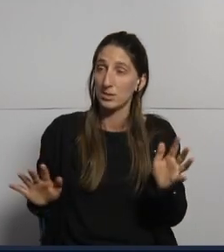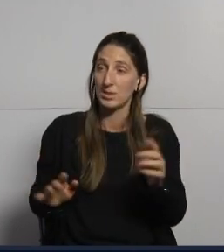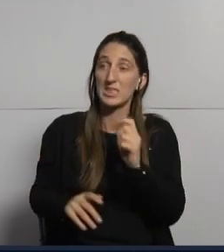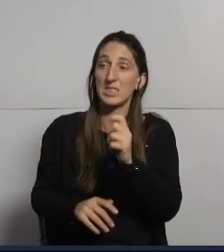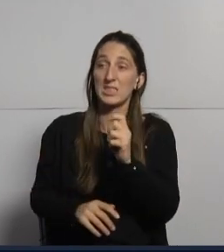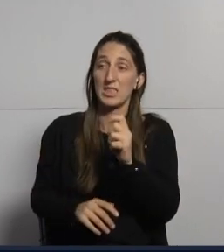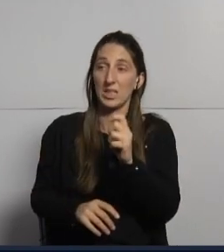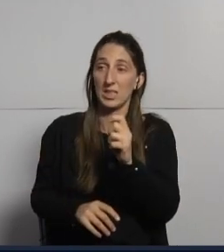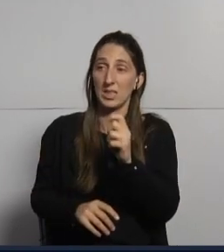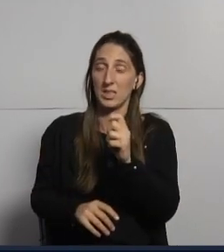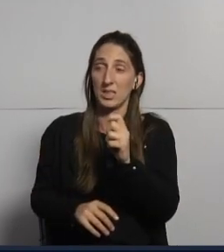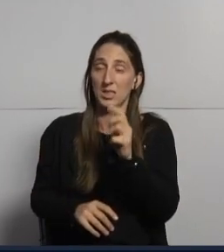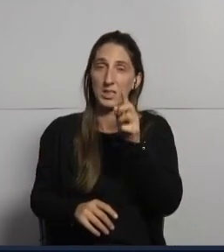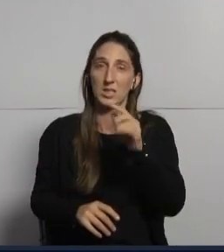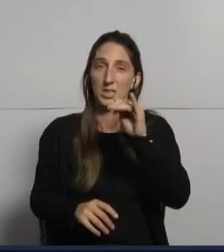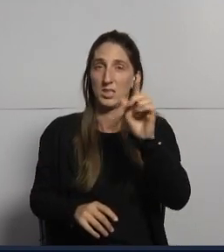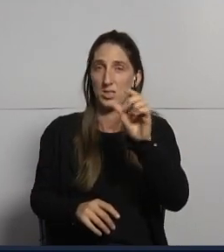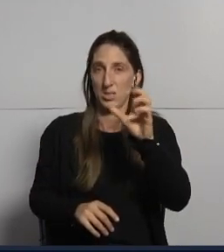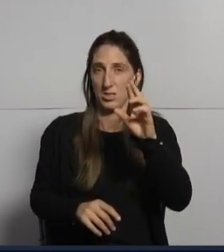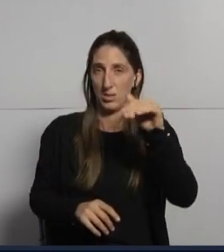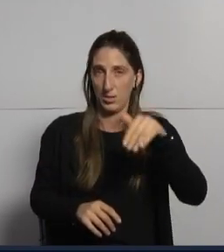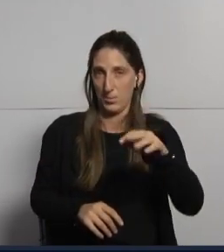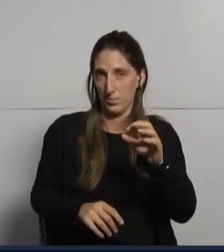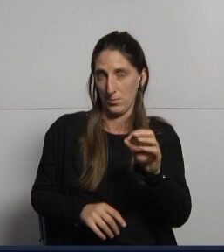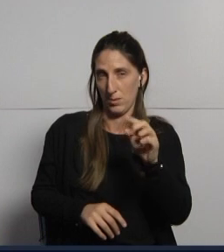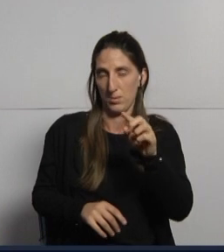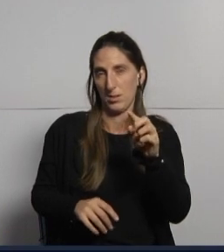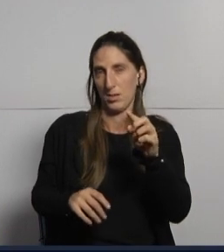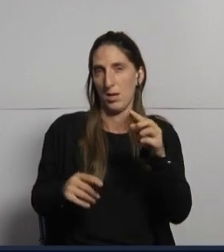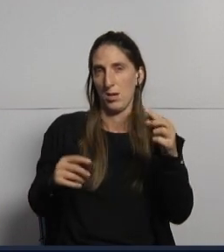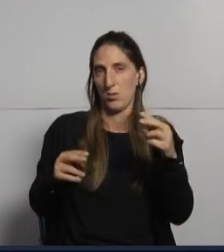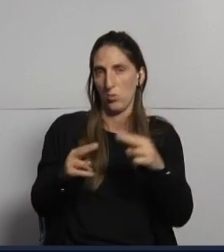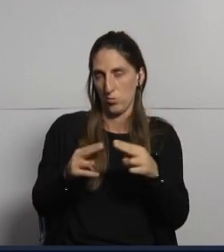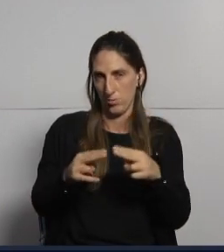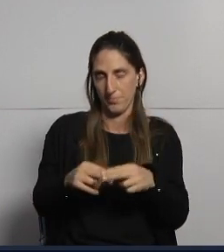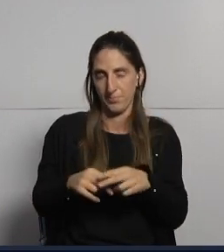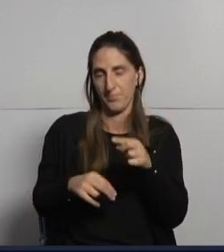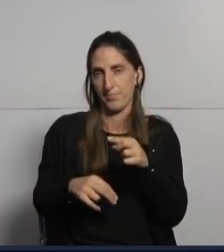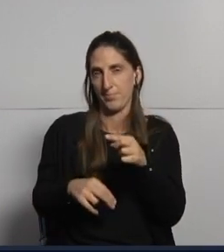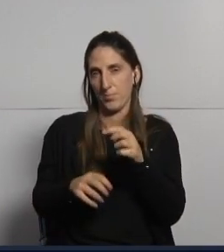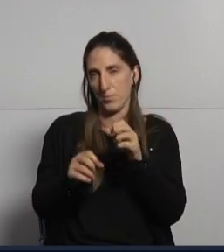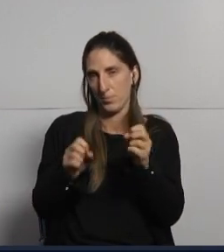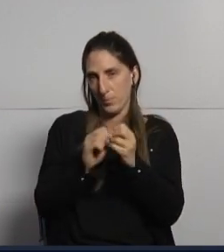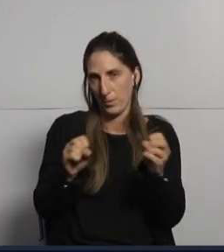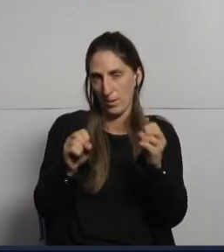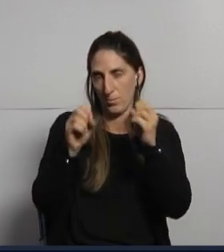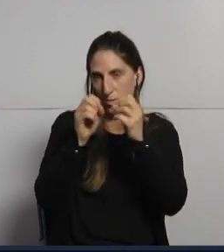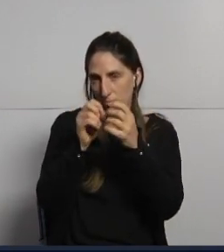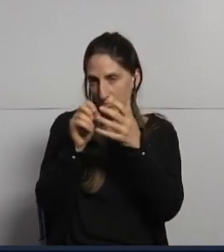con quién. Vemos con Guillermo, que es mi cuñado. Lo podemos